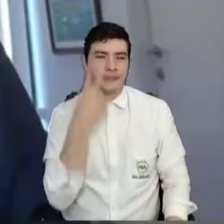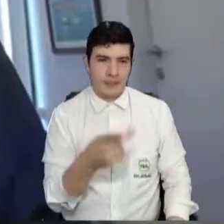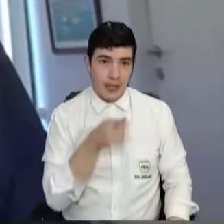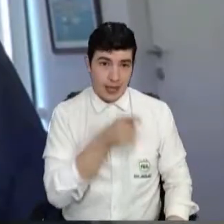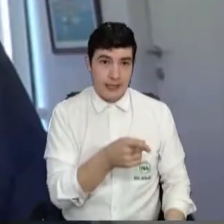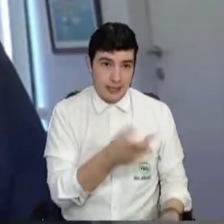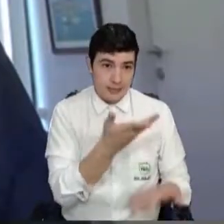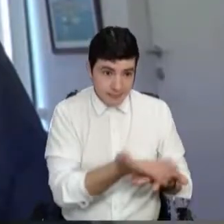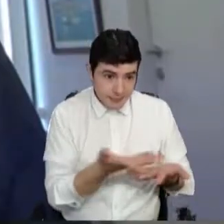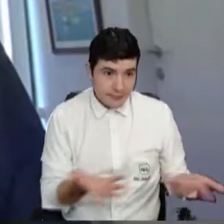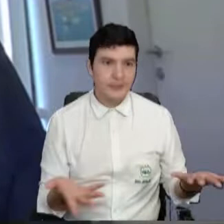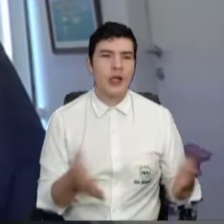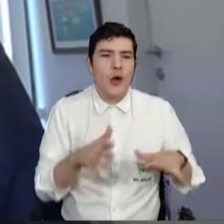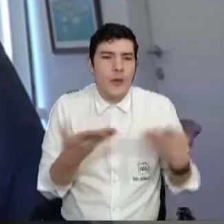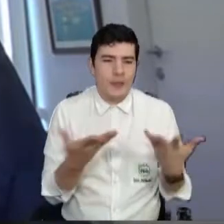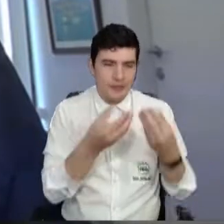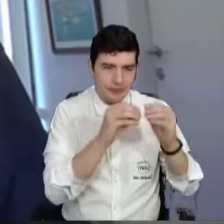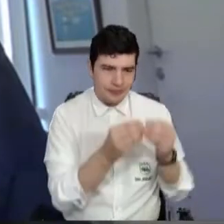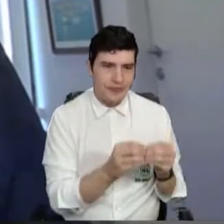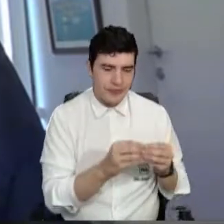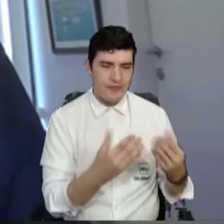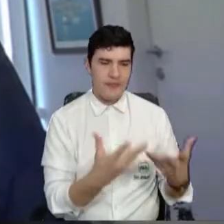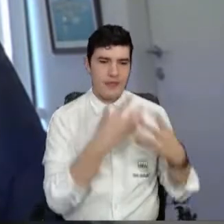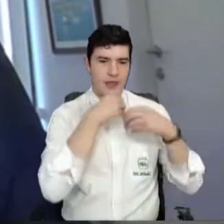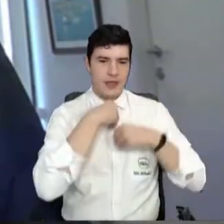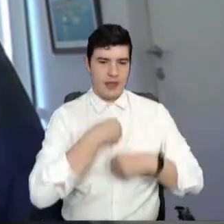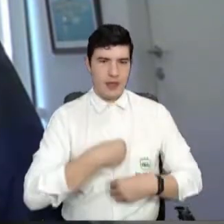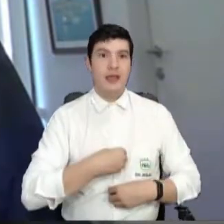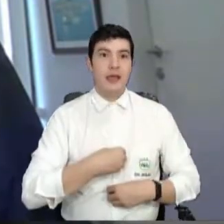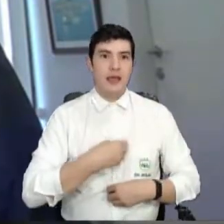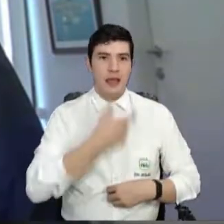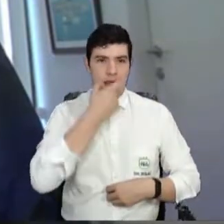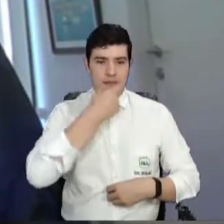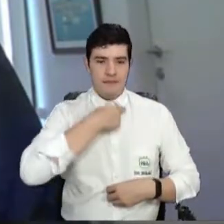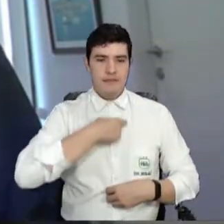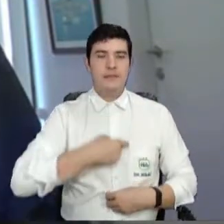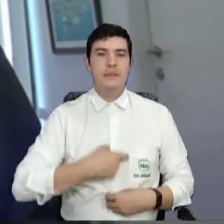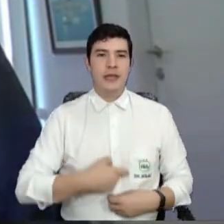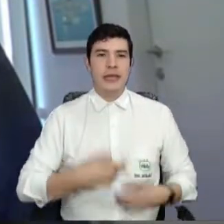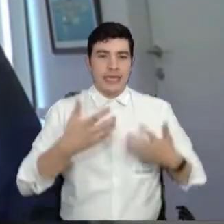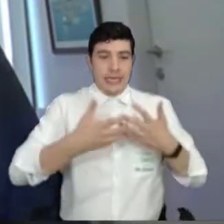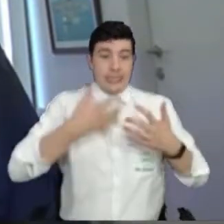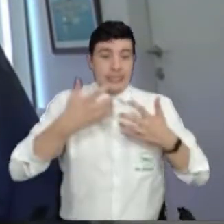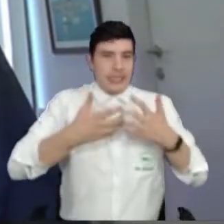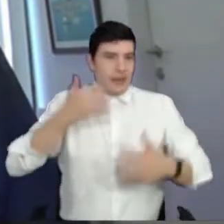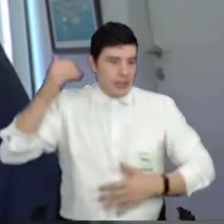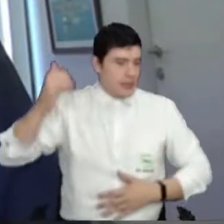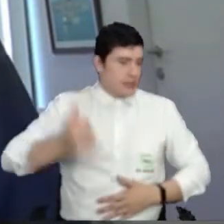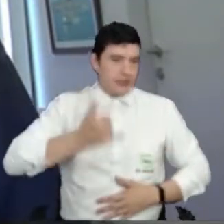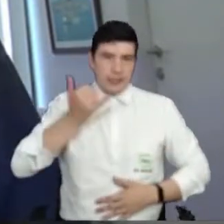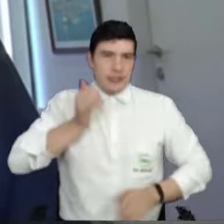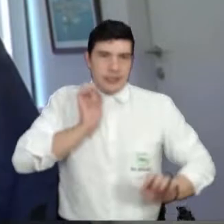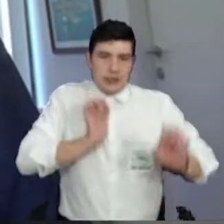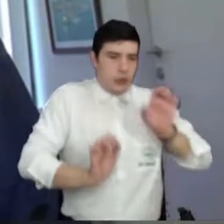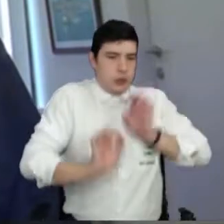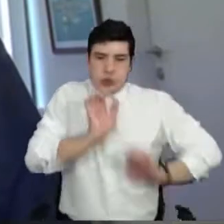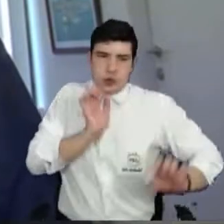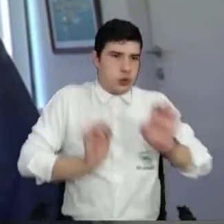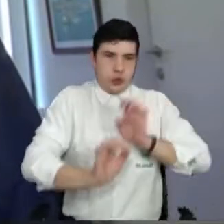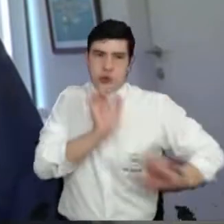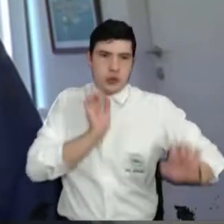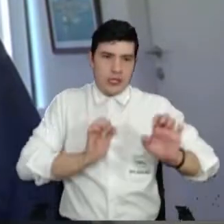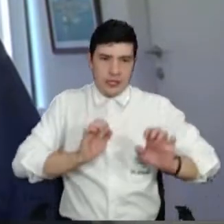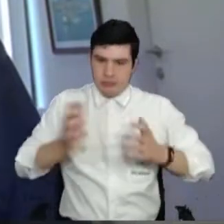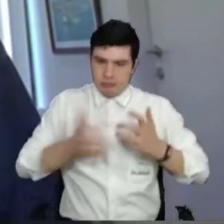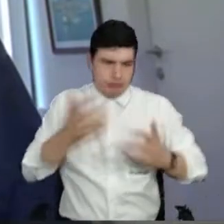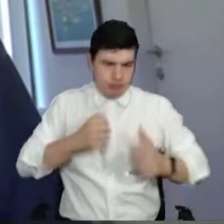dos maneras. Por una parte, estimulando el sistema innato de nuestras defensas. Sabemos que